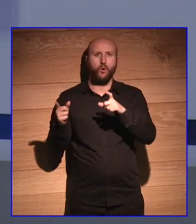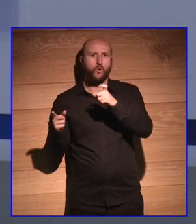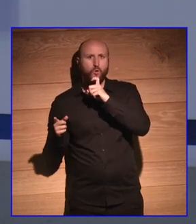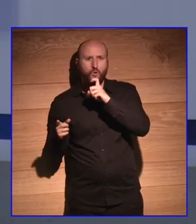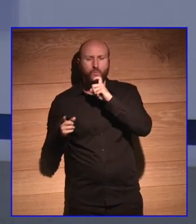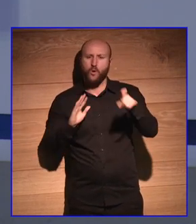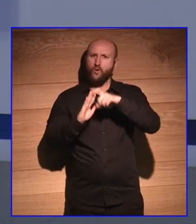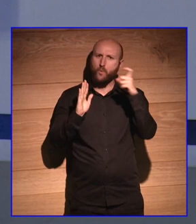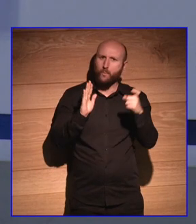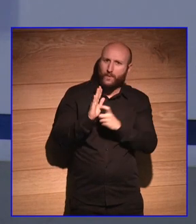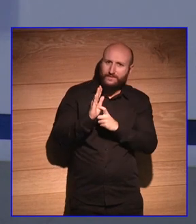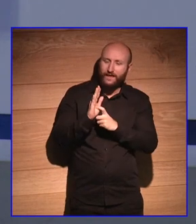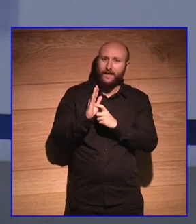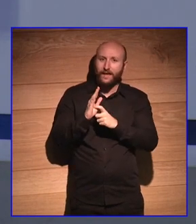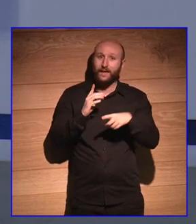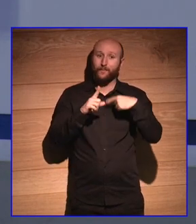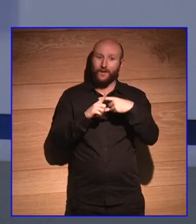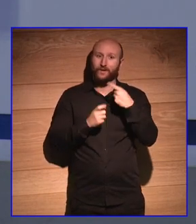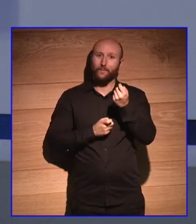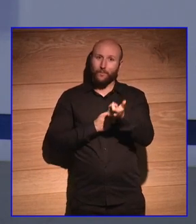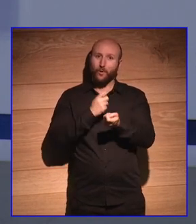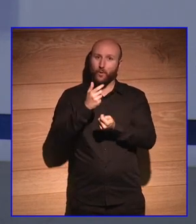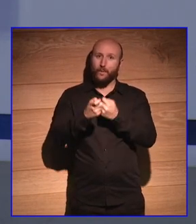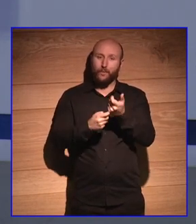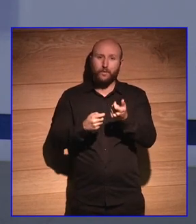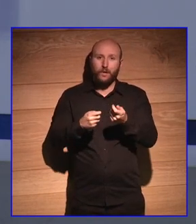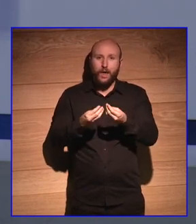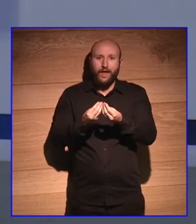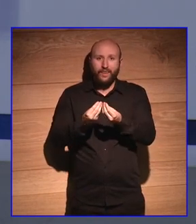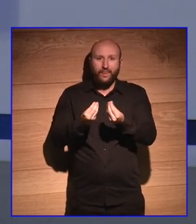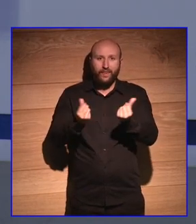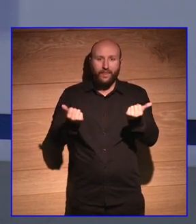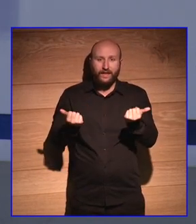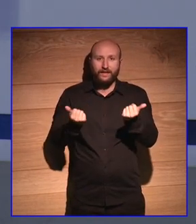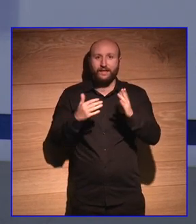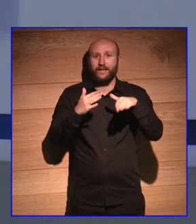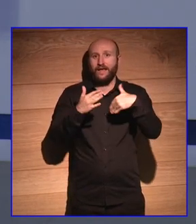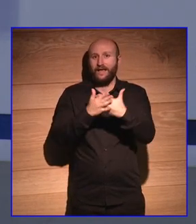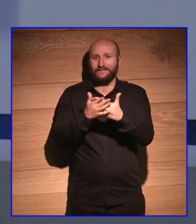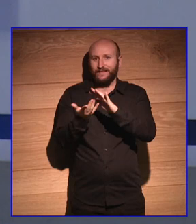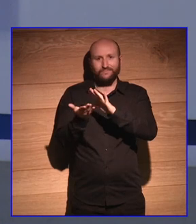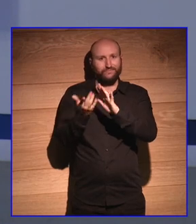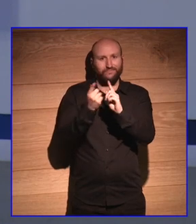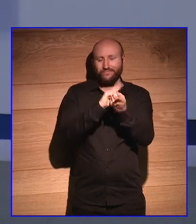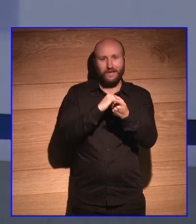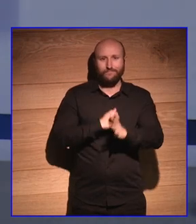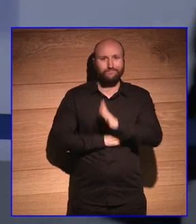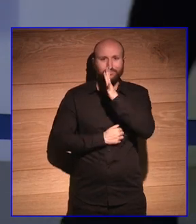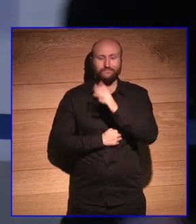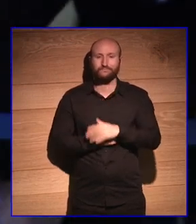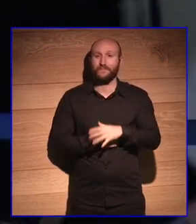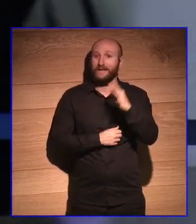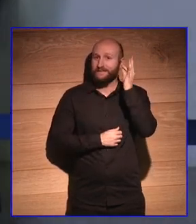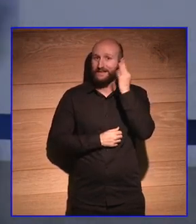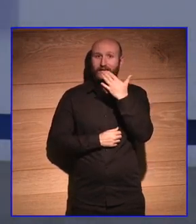integral y como poco a poco se había ido destruyendo hasta el embrutecimiento absoluto e irreversible una muchacha de unos